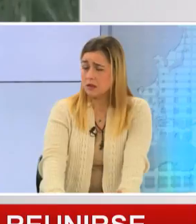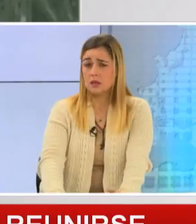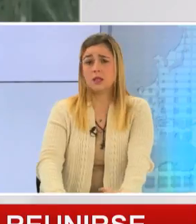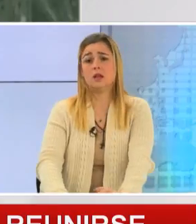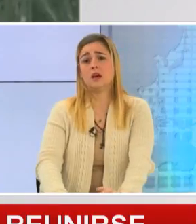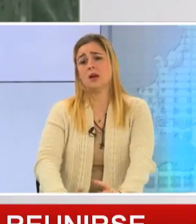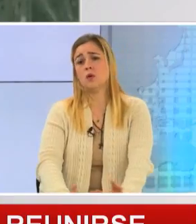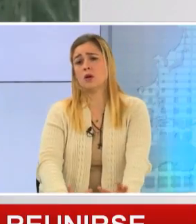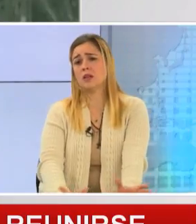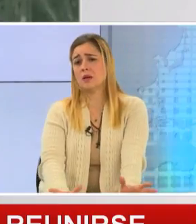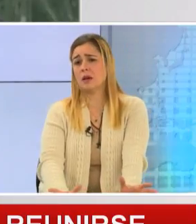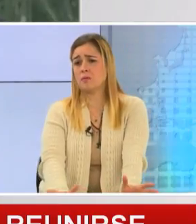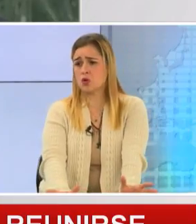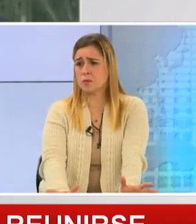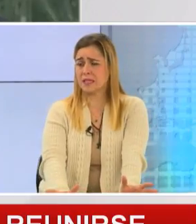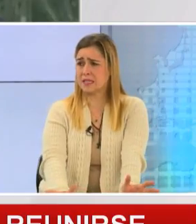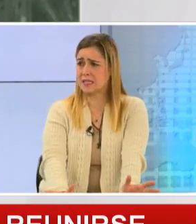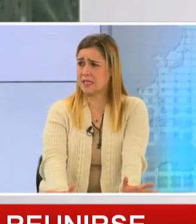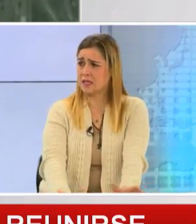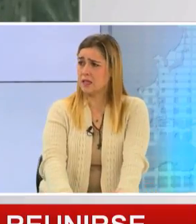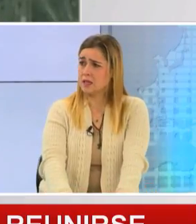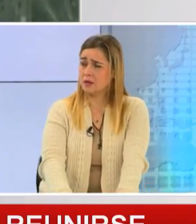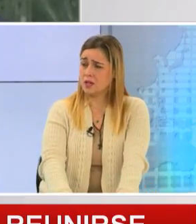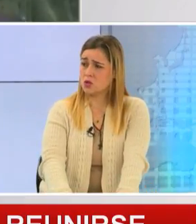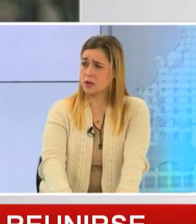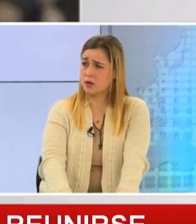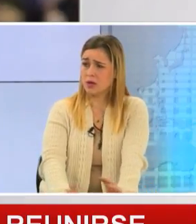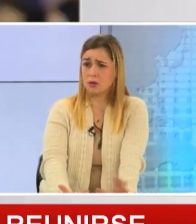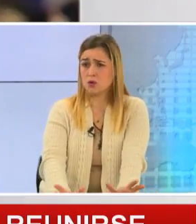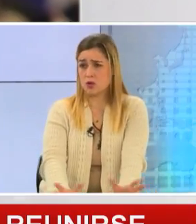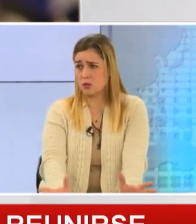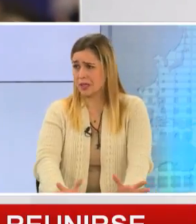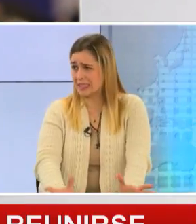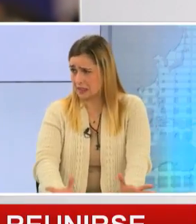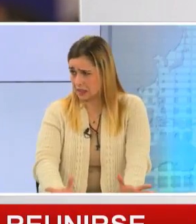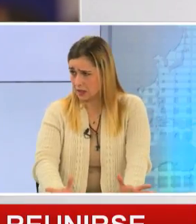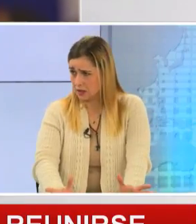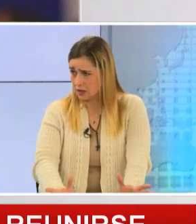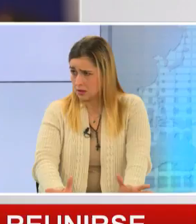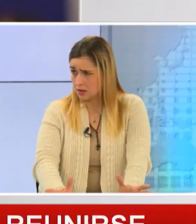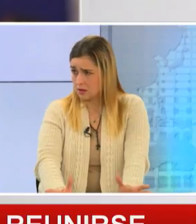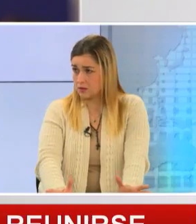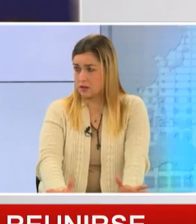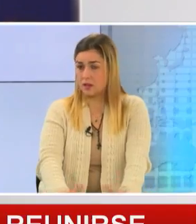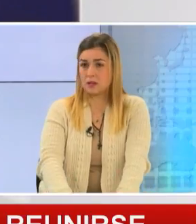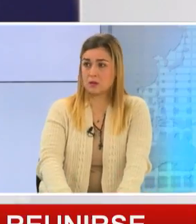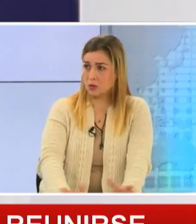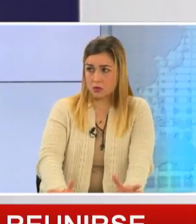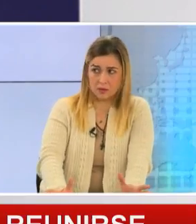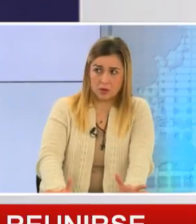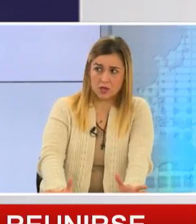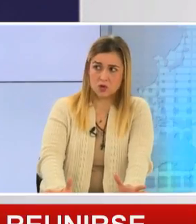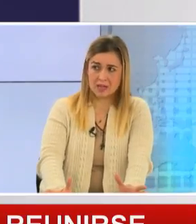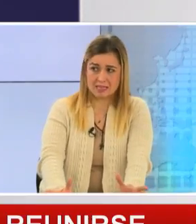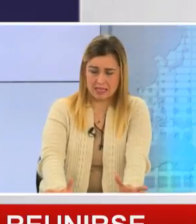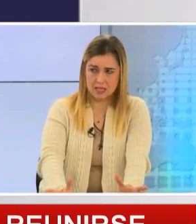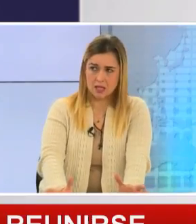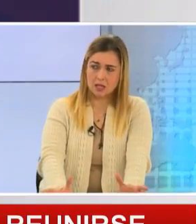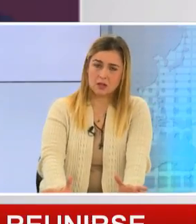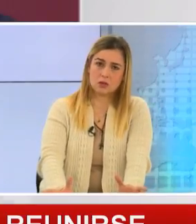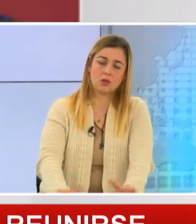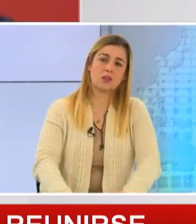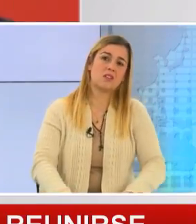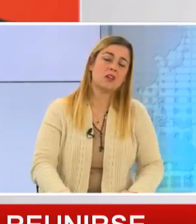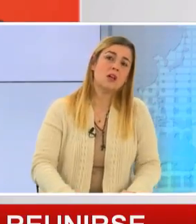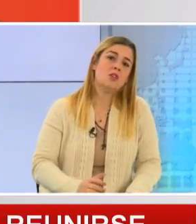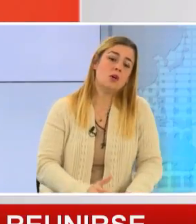también. Y a Maduro no le tiembla el pulso para decir que Venezuela es una revolución democrática, cuando sabemos que eso no es así.